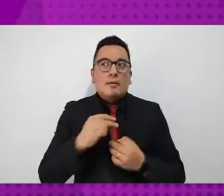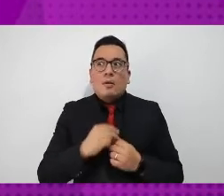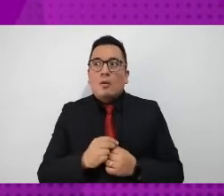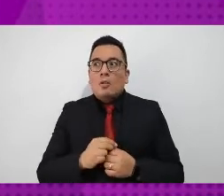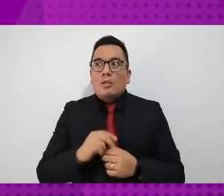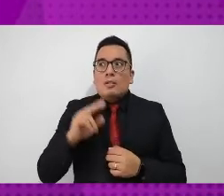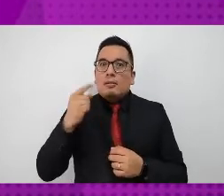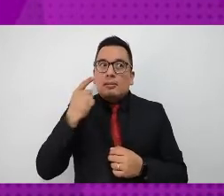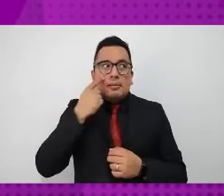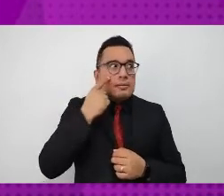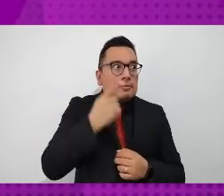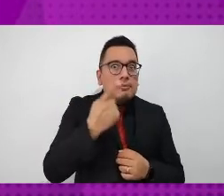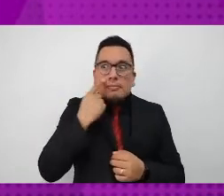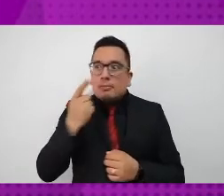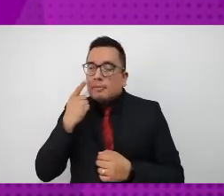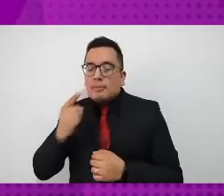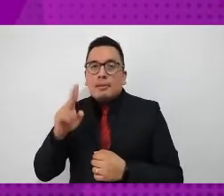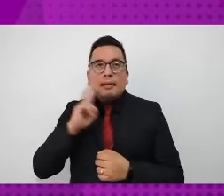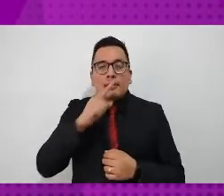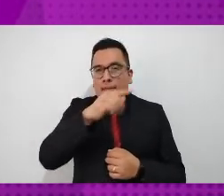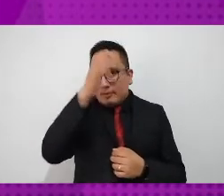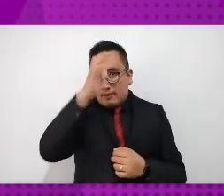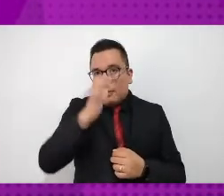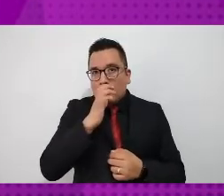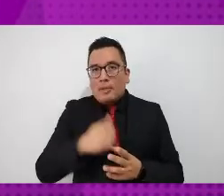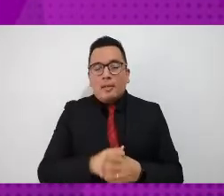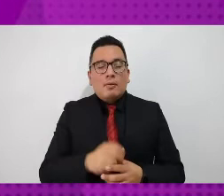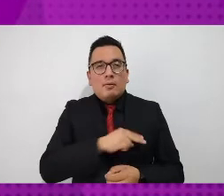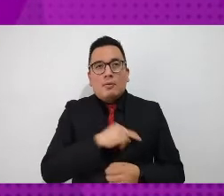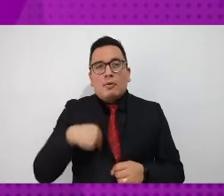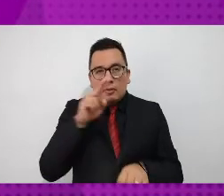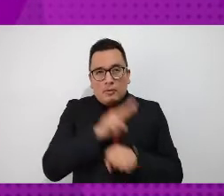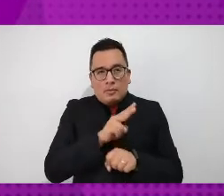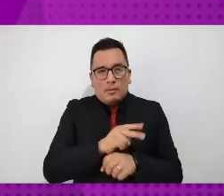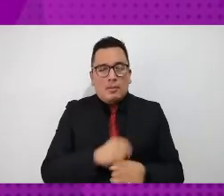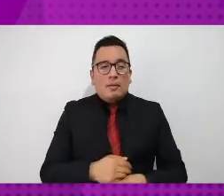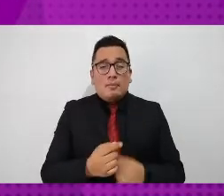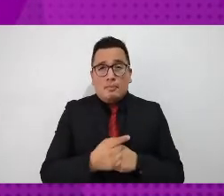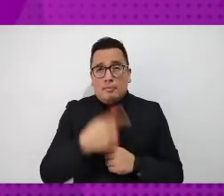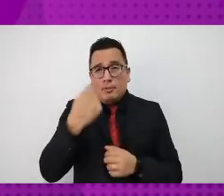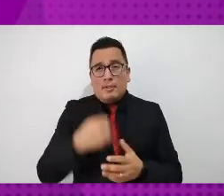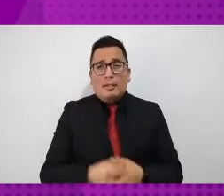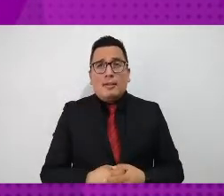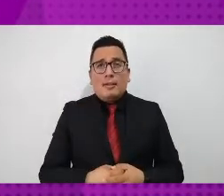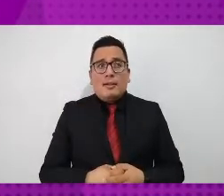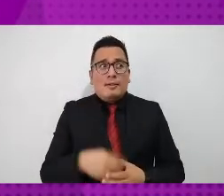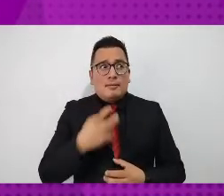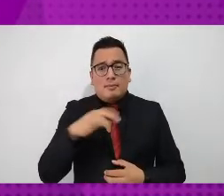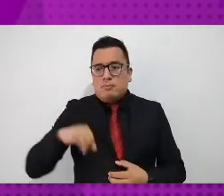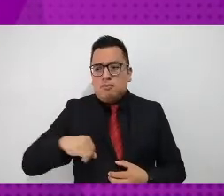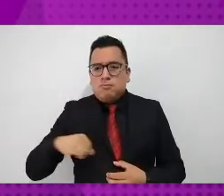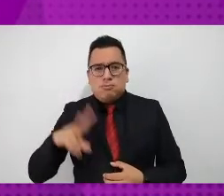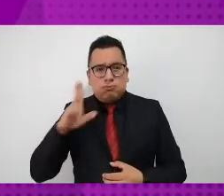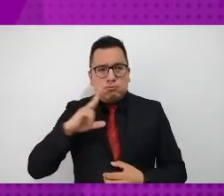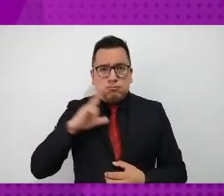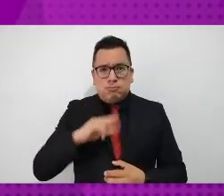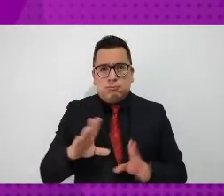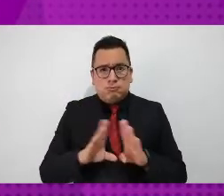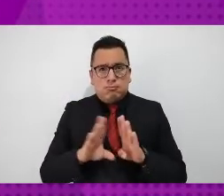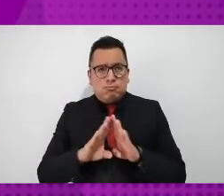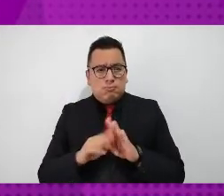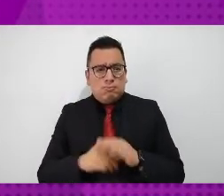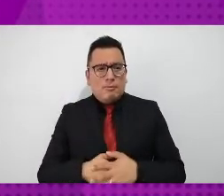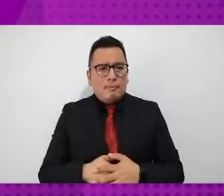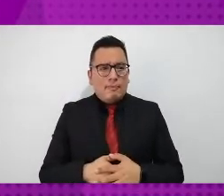puestos es más vamos a estar seguramente aquí en coahuila con observadores electorales porque va a ser muy interesante ver cómo se